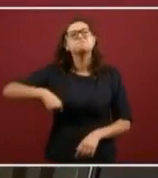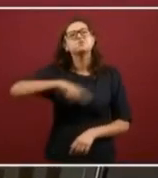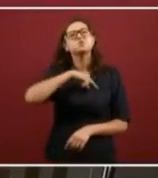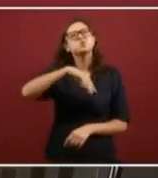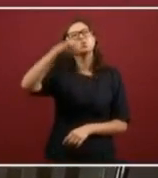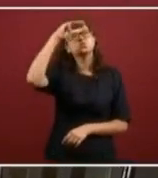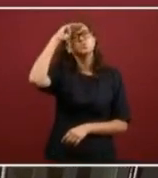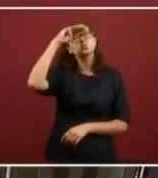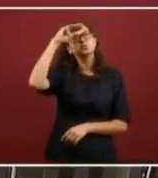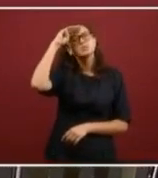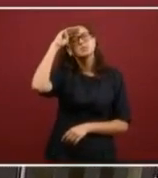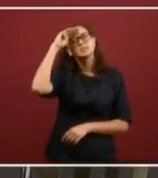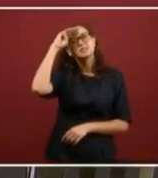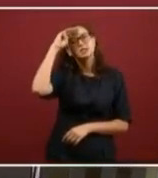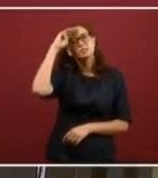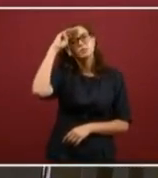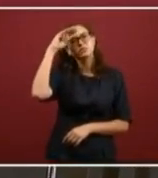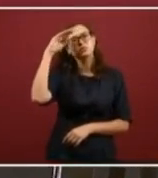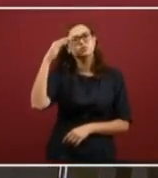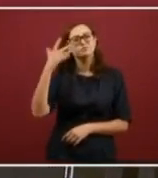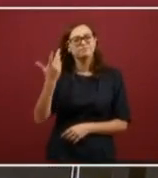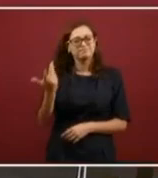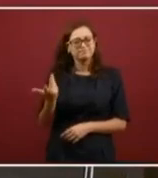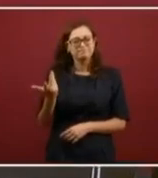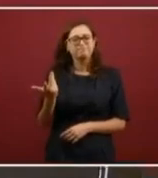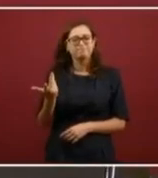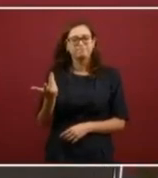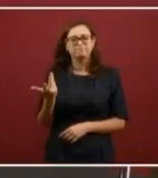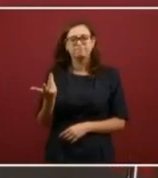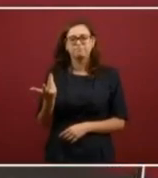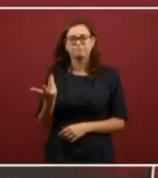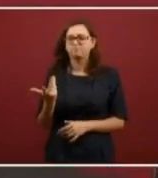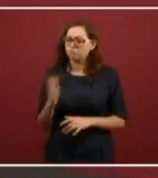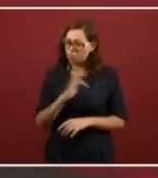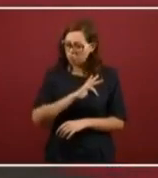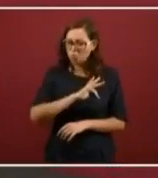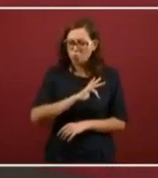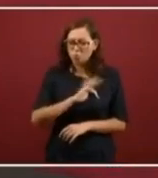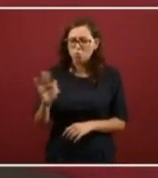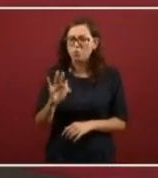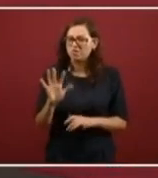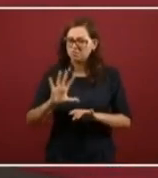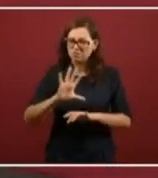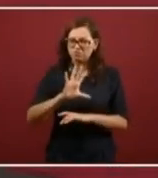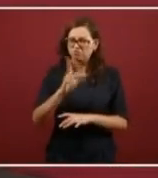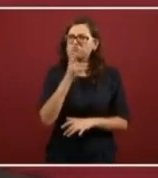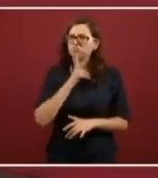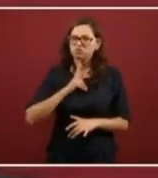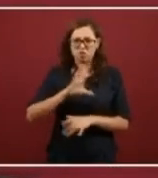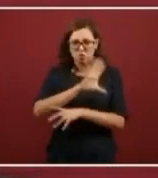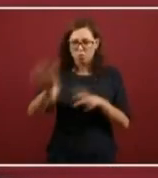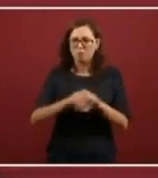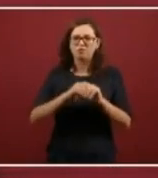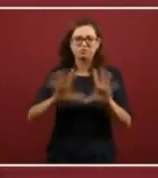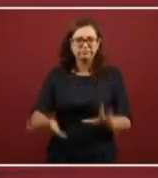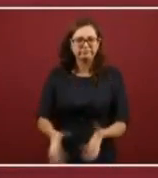pensamos que vamos a recuperar la producción petrolera.